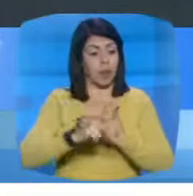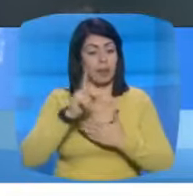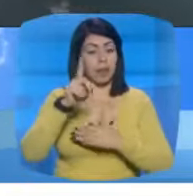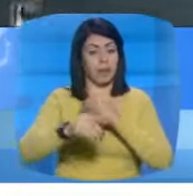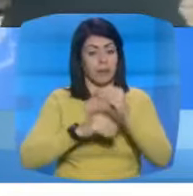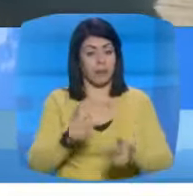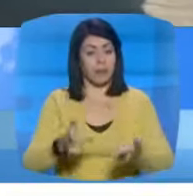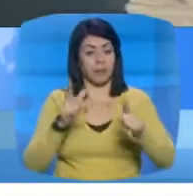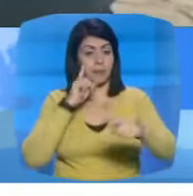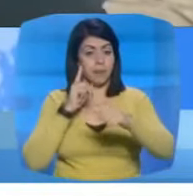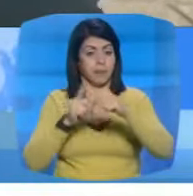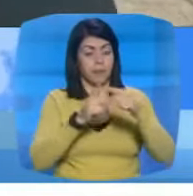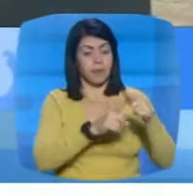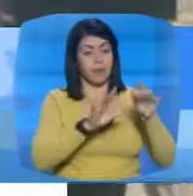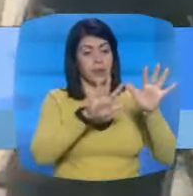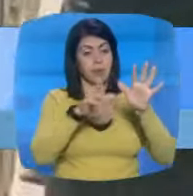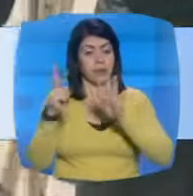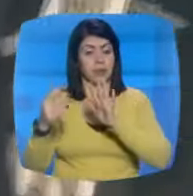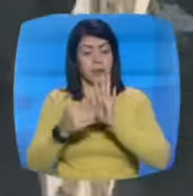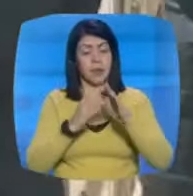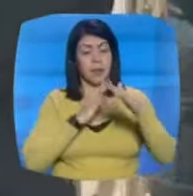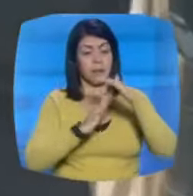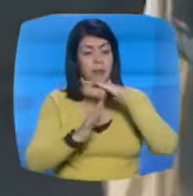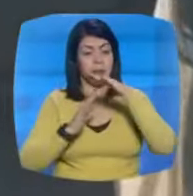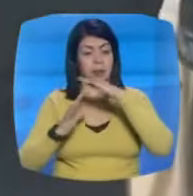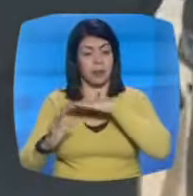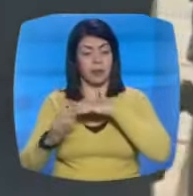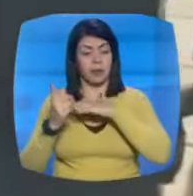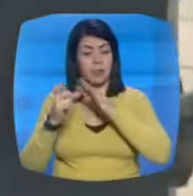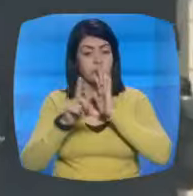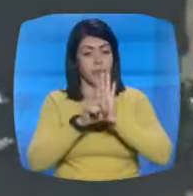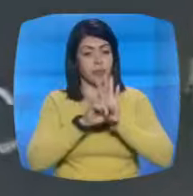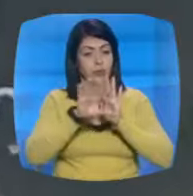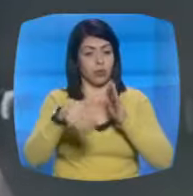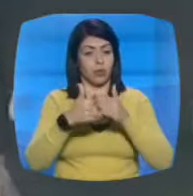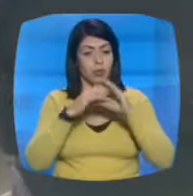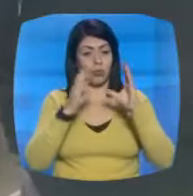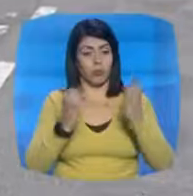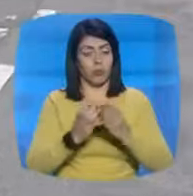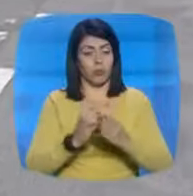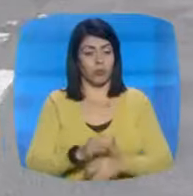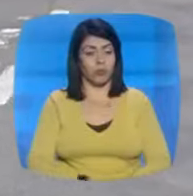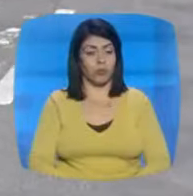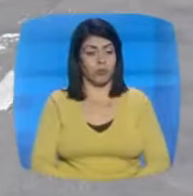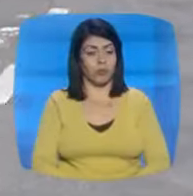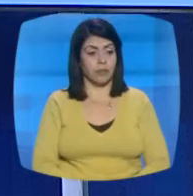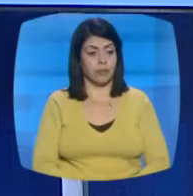también permitió detectar más de 17 mil migrantes ilegales en todo el mundo.